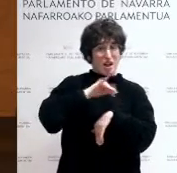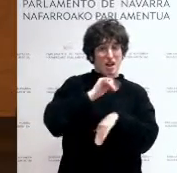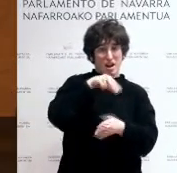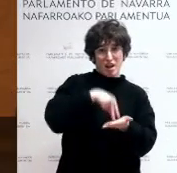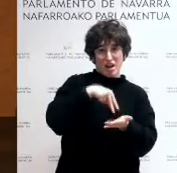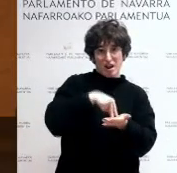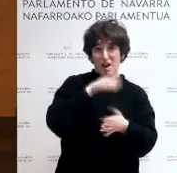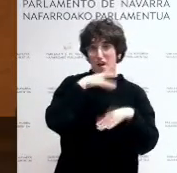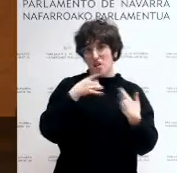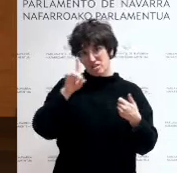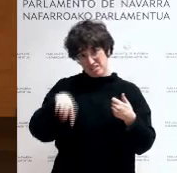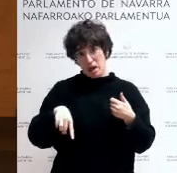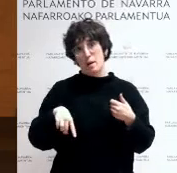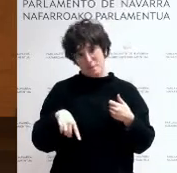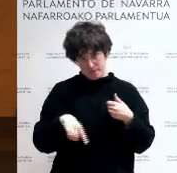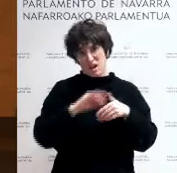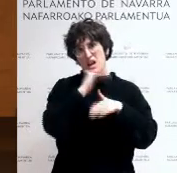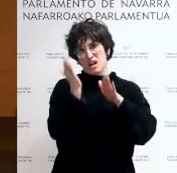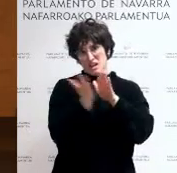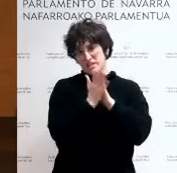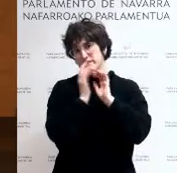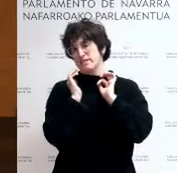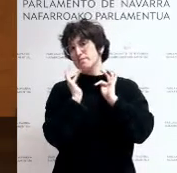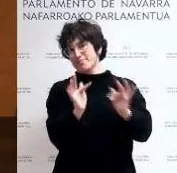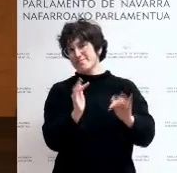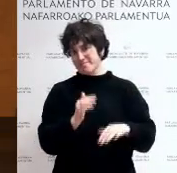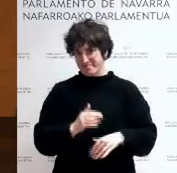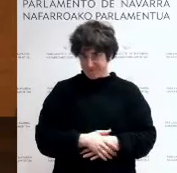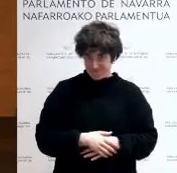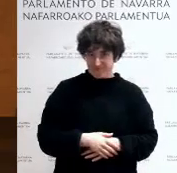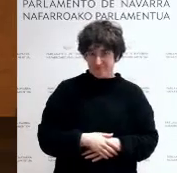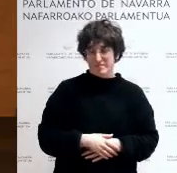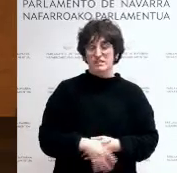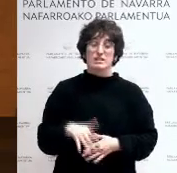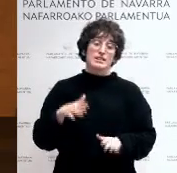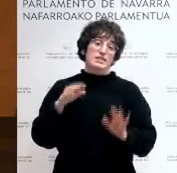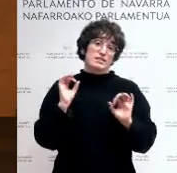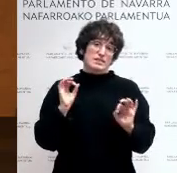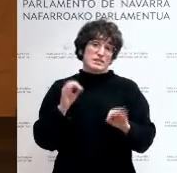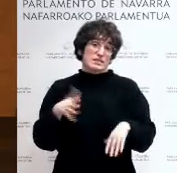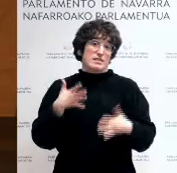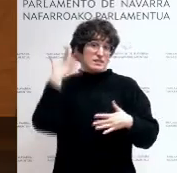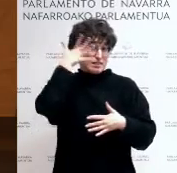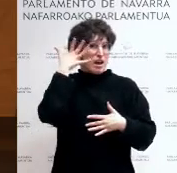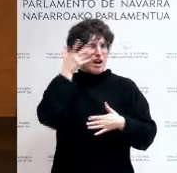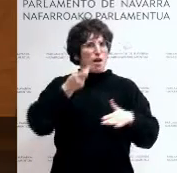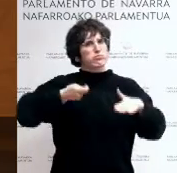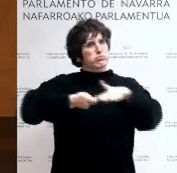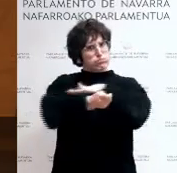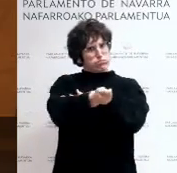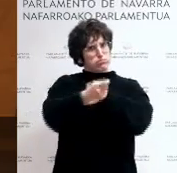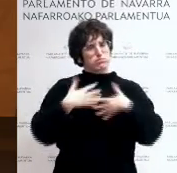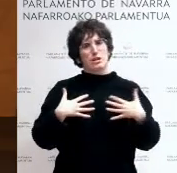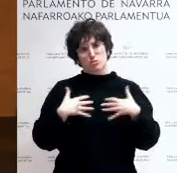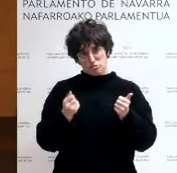impedir que se cojan excedencias. En Navarra invertimos más que nadie en salud y por eso creemos que es necesaria